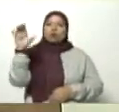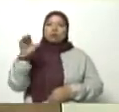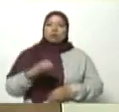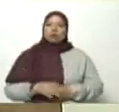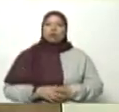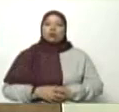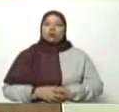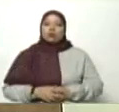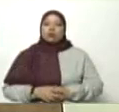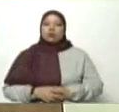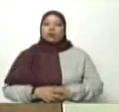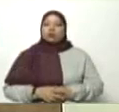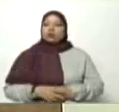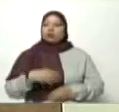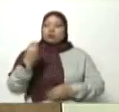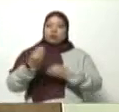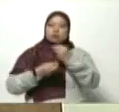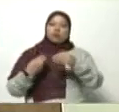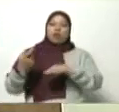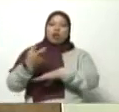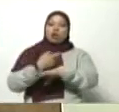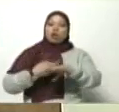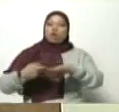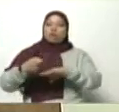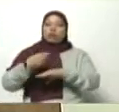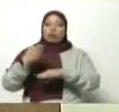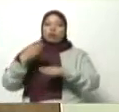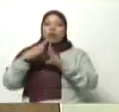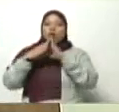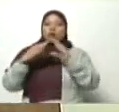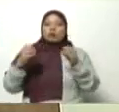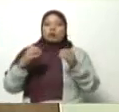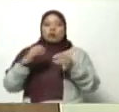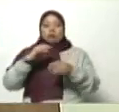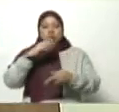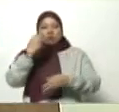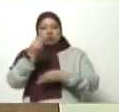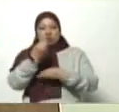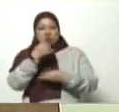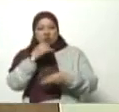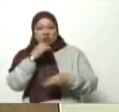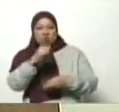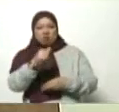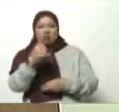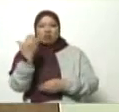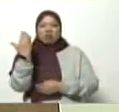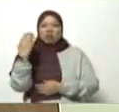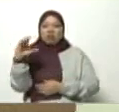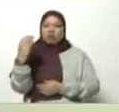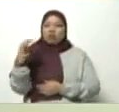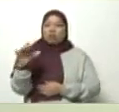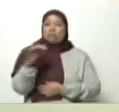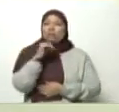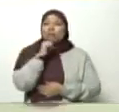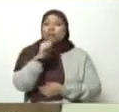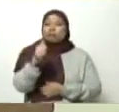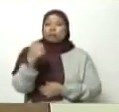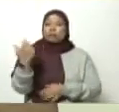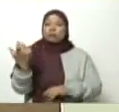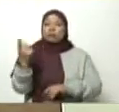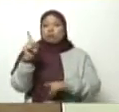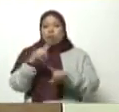y exoneró a Duque y al gobierno colombiano de todas las atrocidades que ha cometido el gobierno colombiano. Pero también pasó por